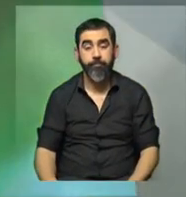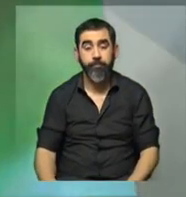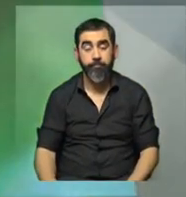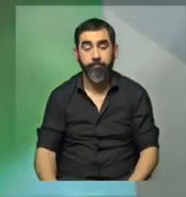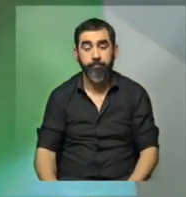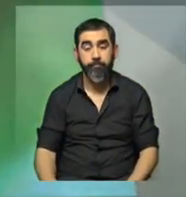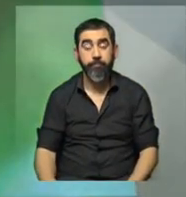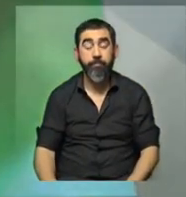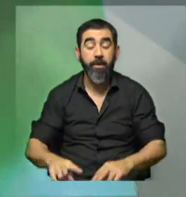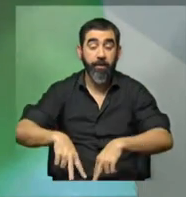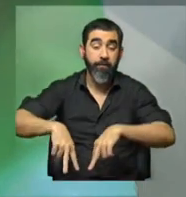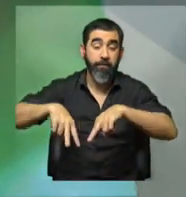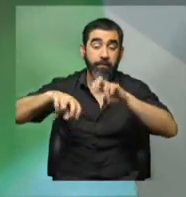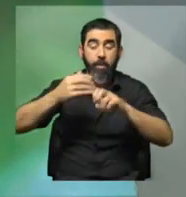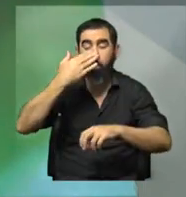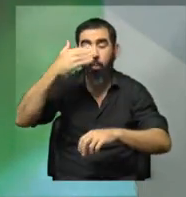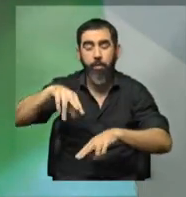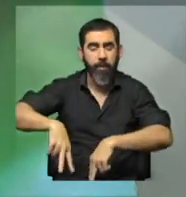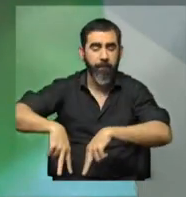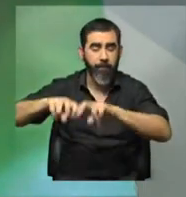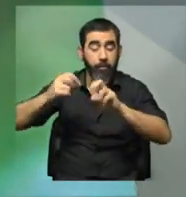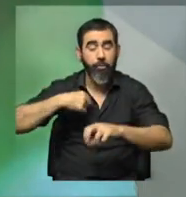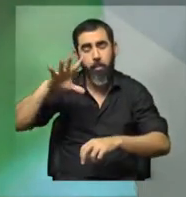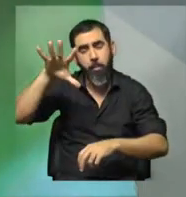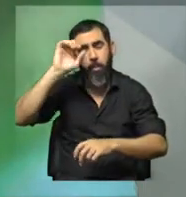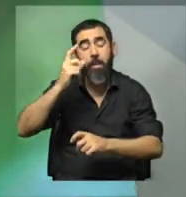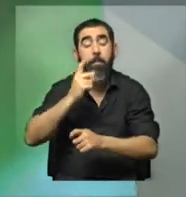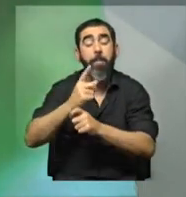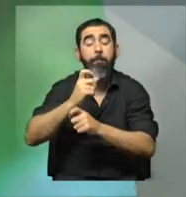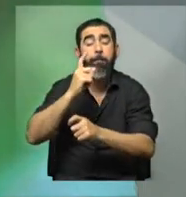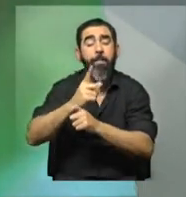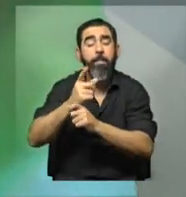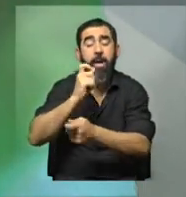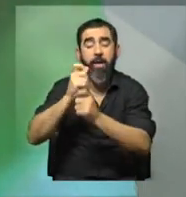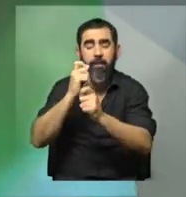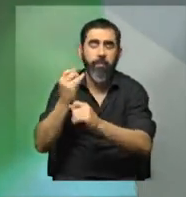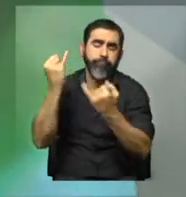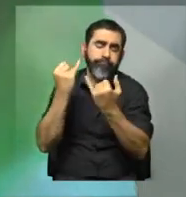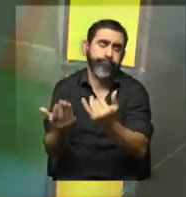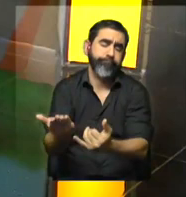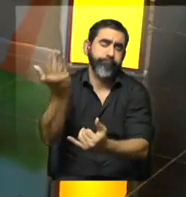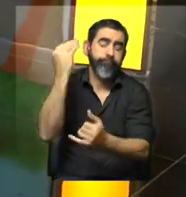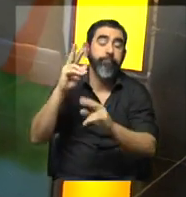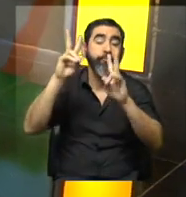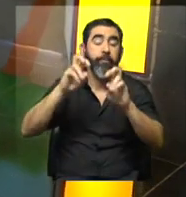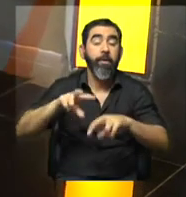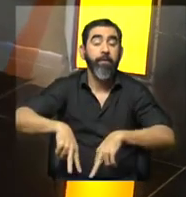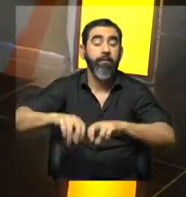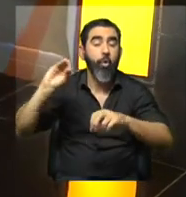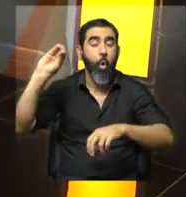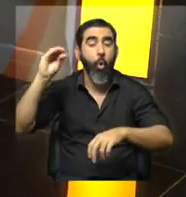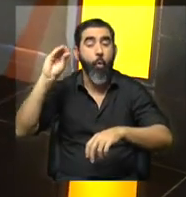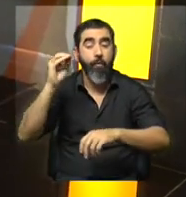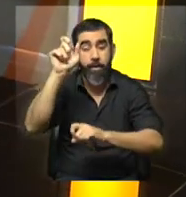lo menos a las investigaciones más frescas, yo recuerdo que las primeras entrevistas que tuvimos hace bastante tiempo tenían que ver con investigaciones en jóvenes, ¿no?,